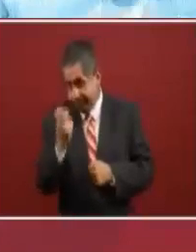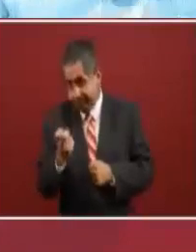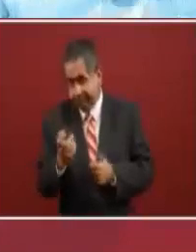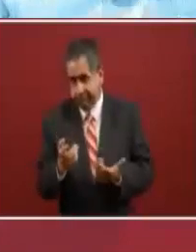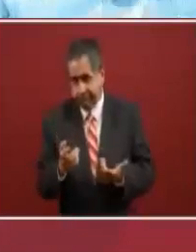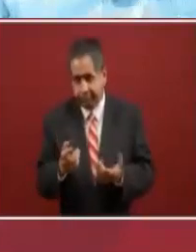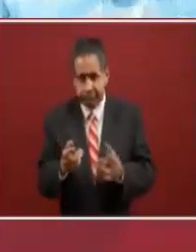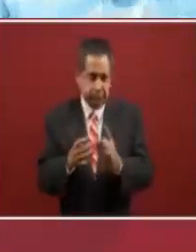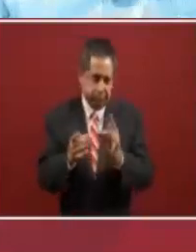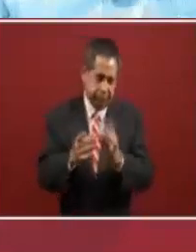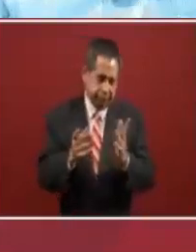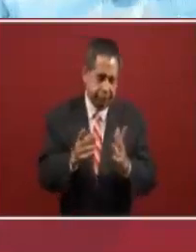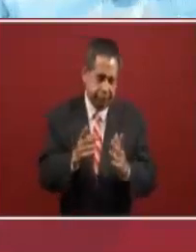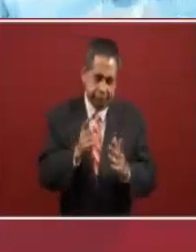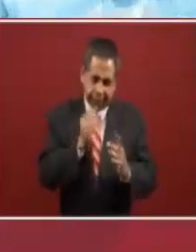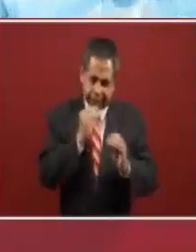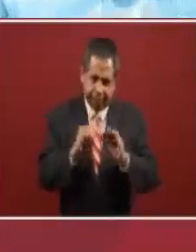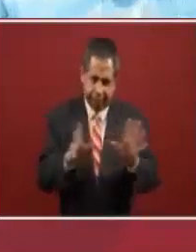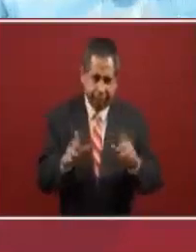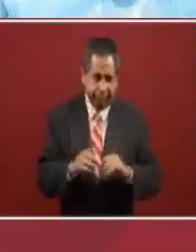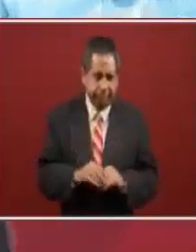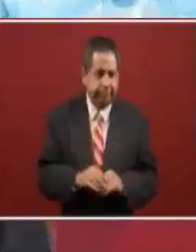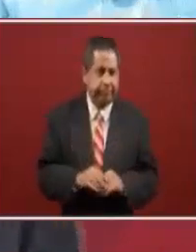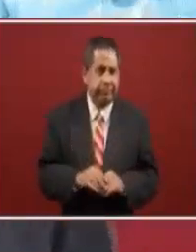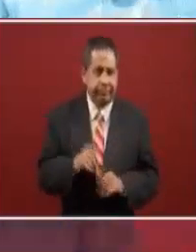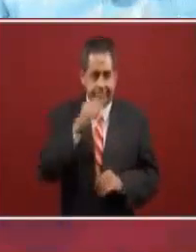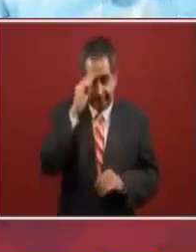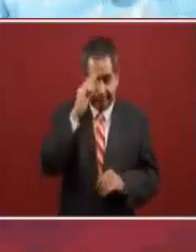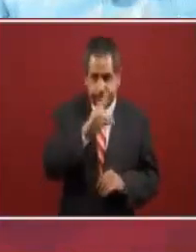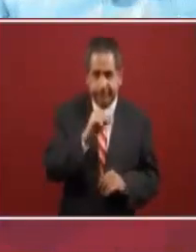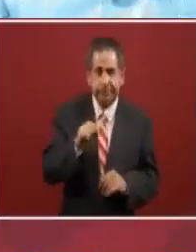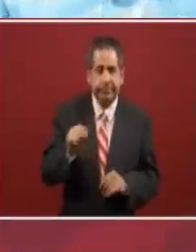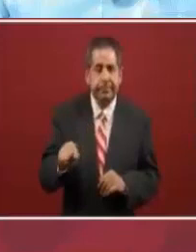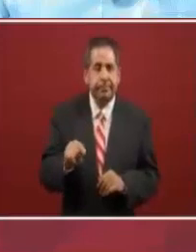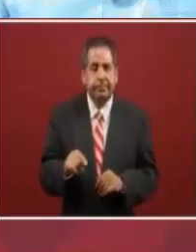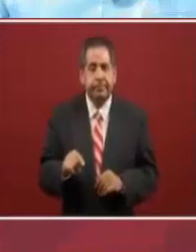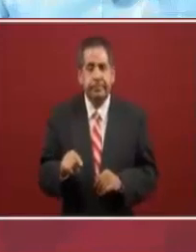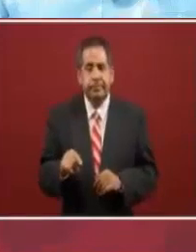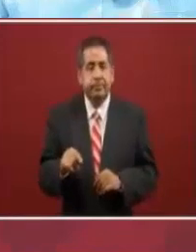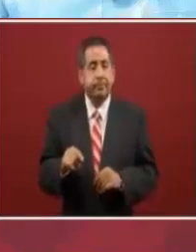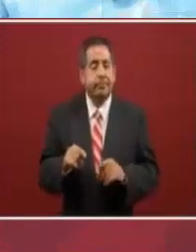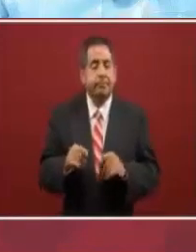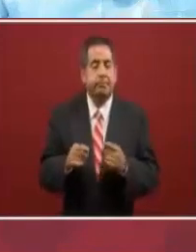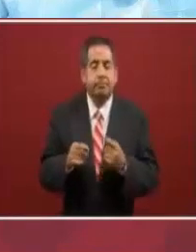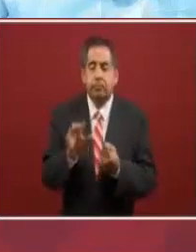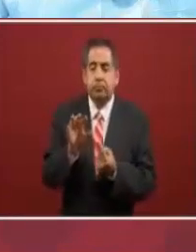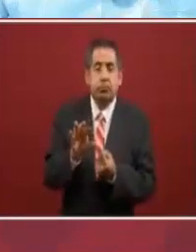en palabras tecnocráticas, la variable